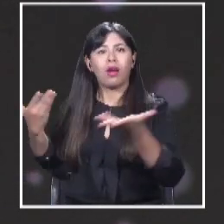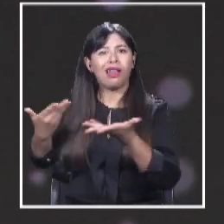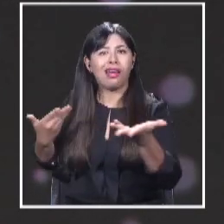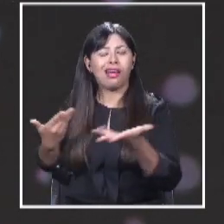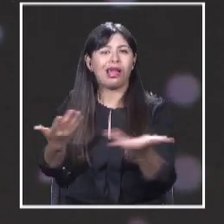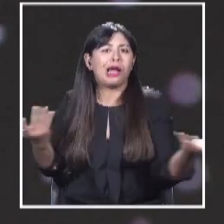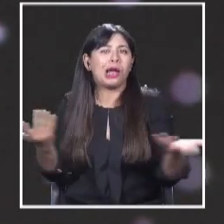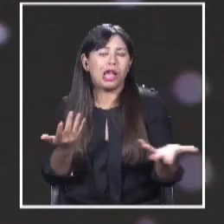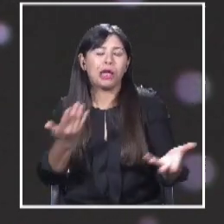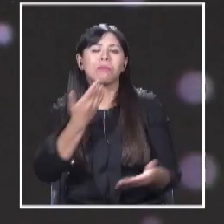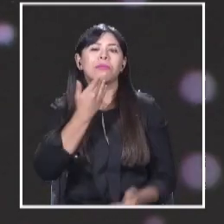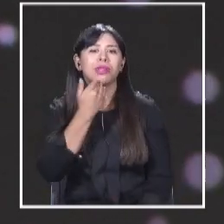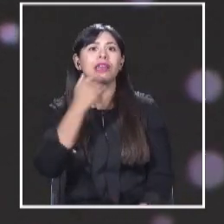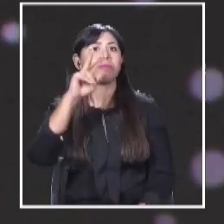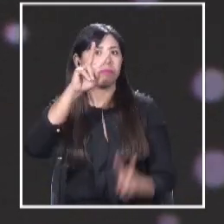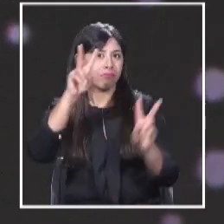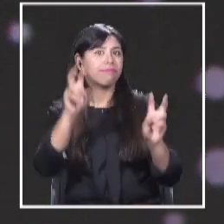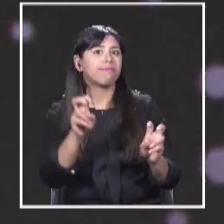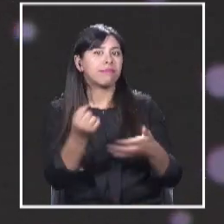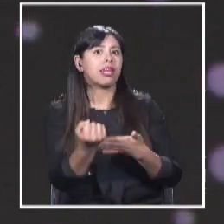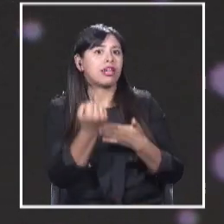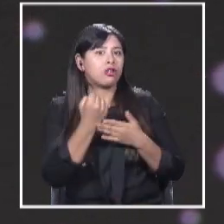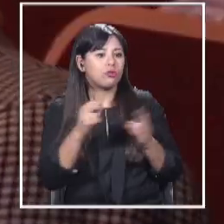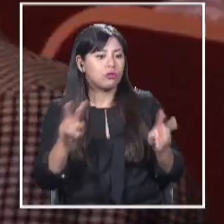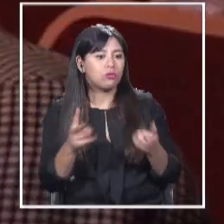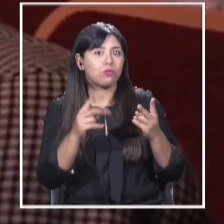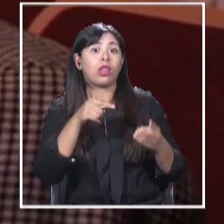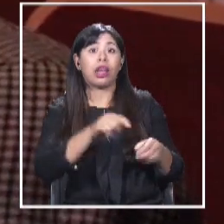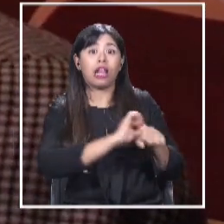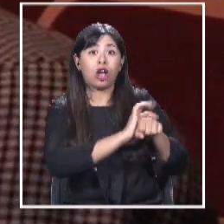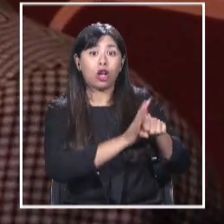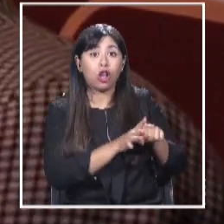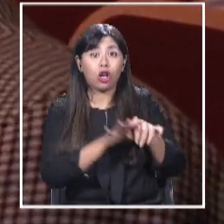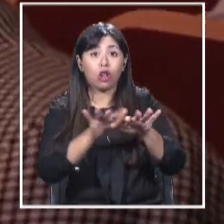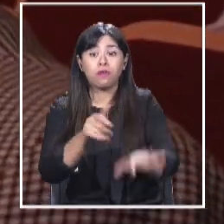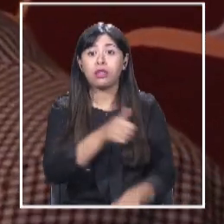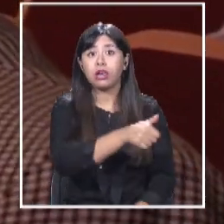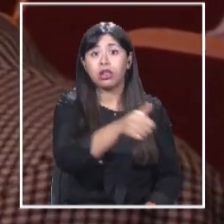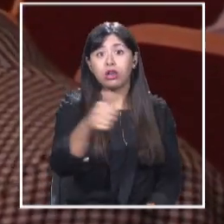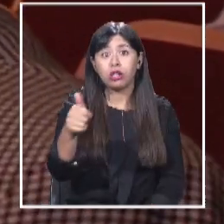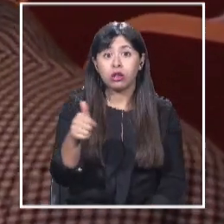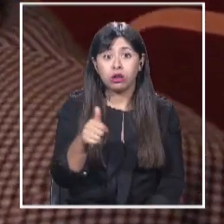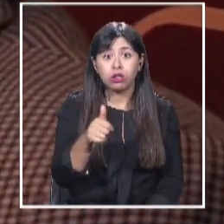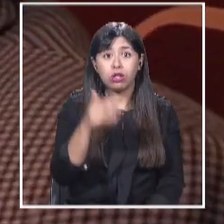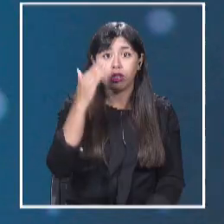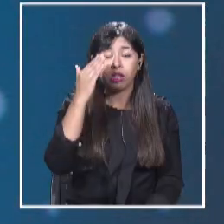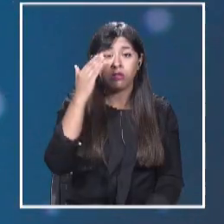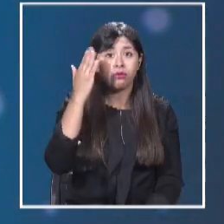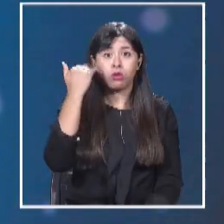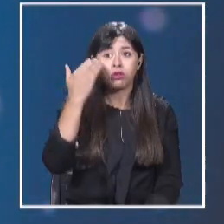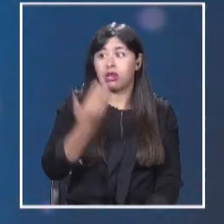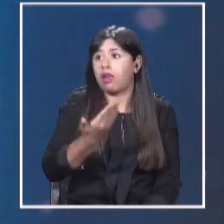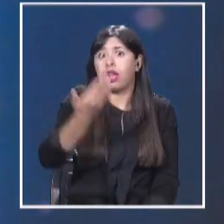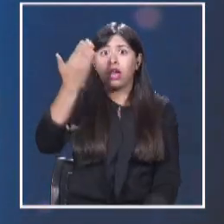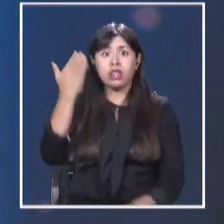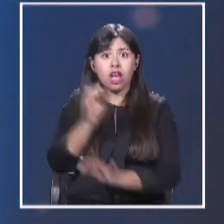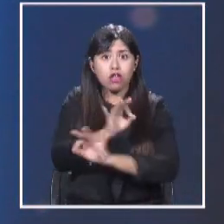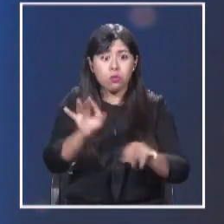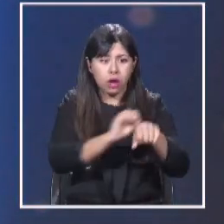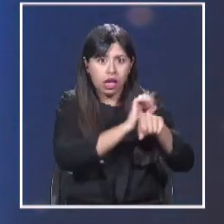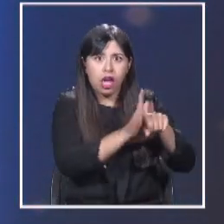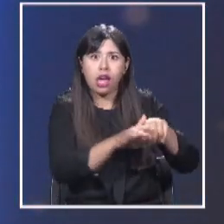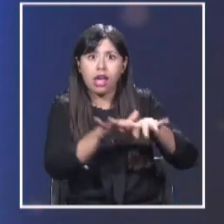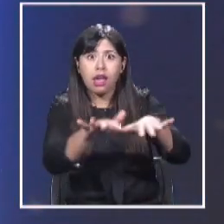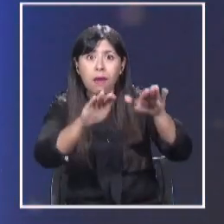con la gran pandemia de COVID, de la que nadie de los que estamos vivos prácticamente tenemos memoria de haber vivido nunca algo